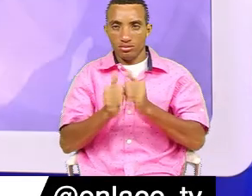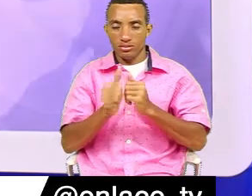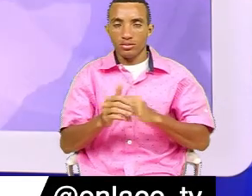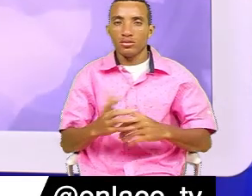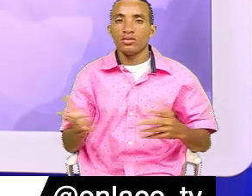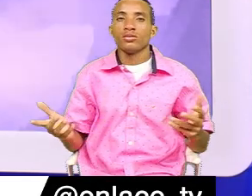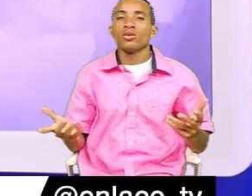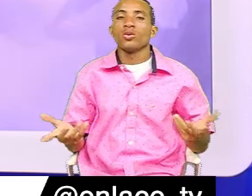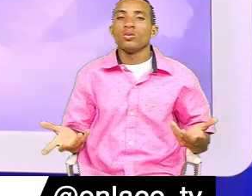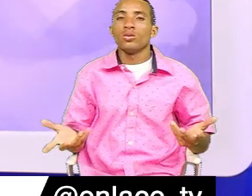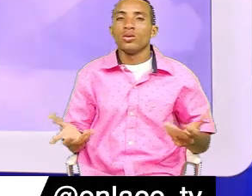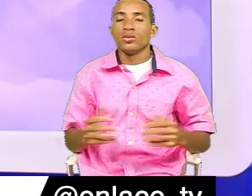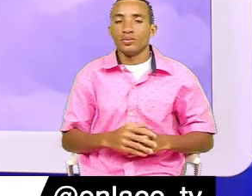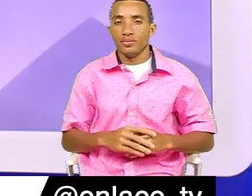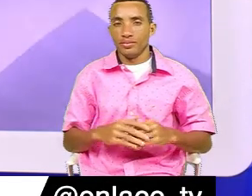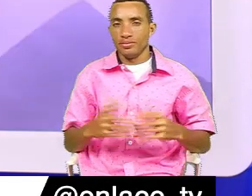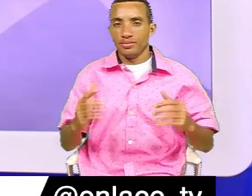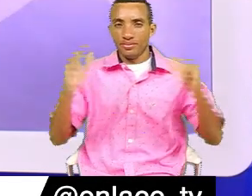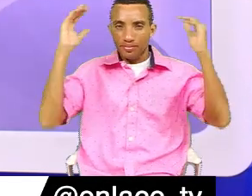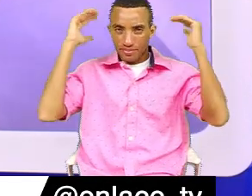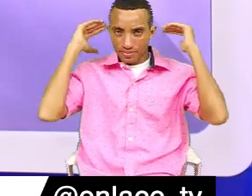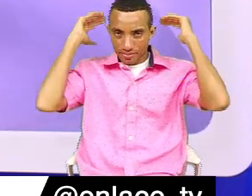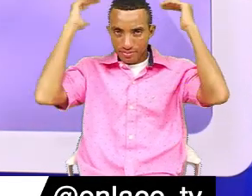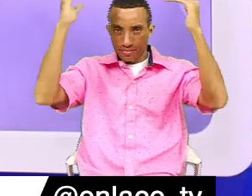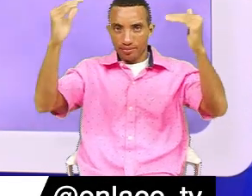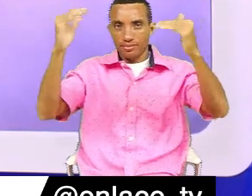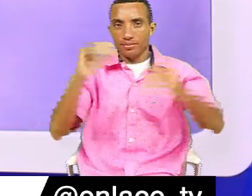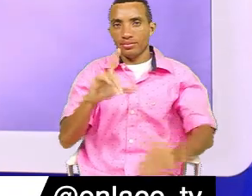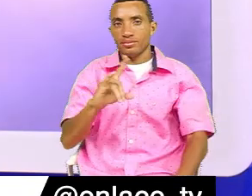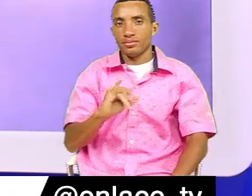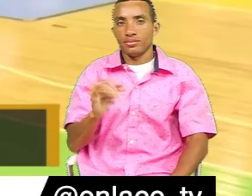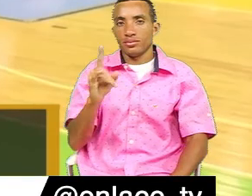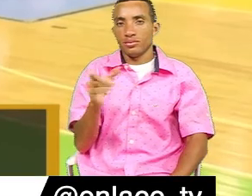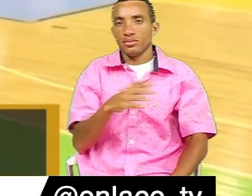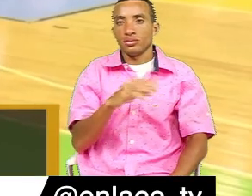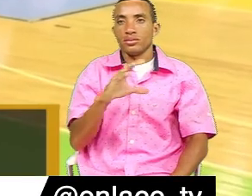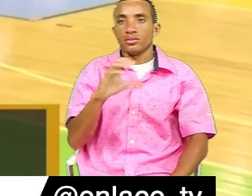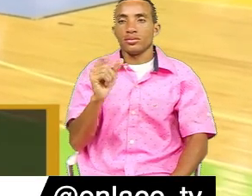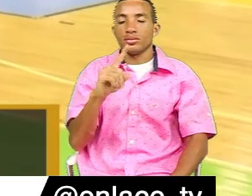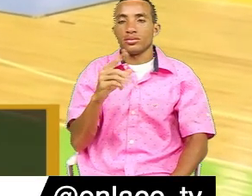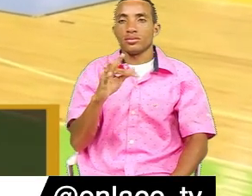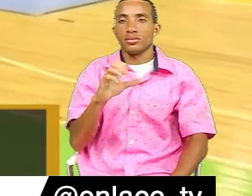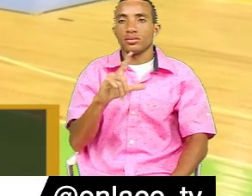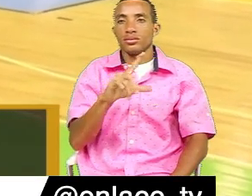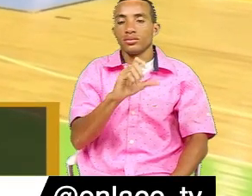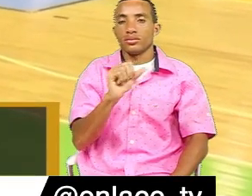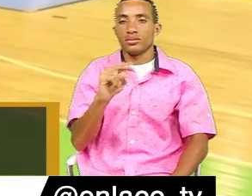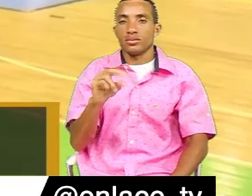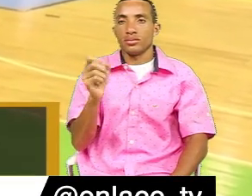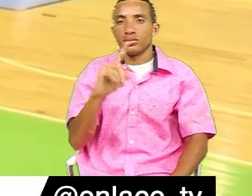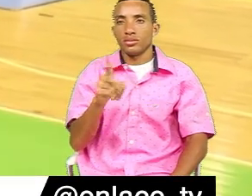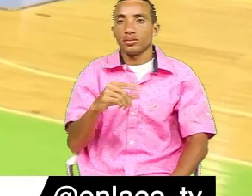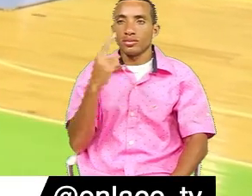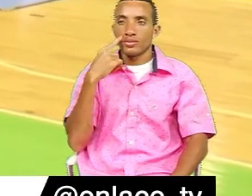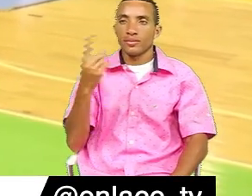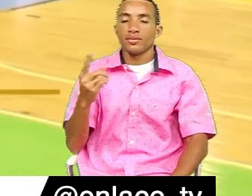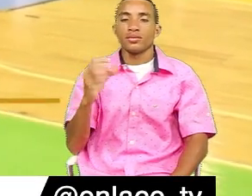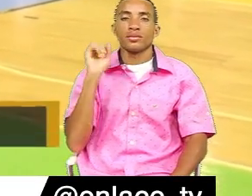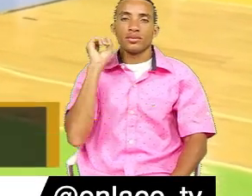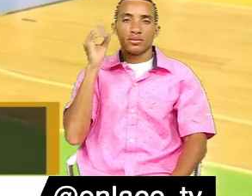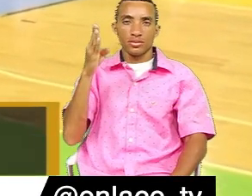se cumplirá en el Coliseo Luis Francisco Castellanos. Bajo la dirección de Darlin Gómez Bolaños, el Club Cronos organiza